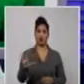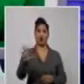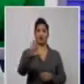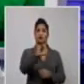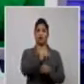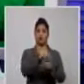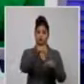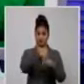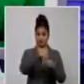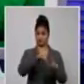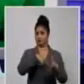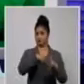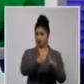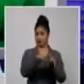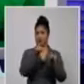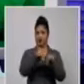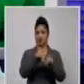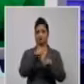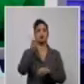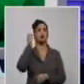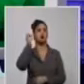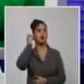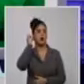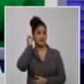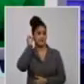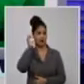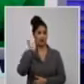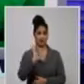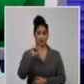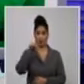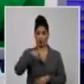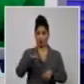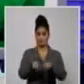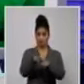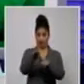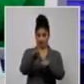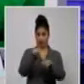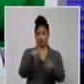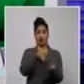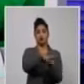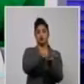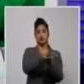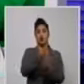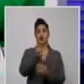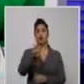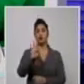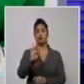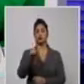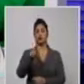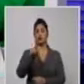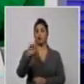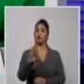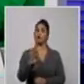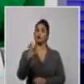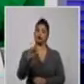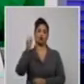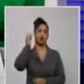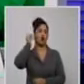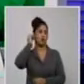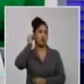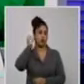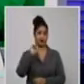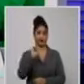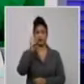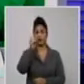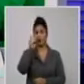del sexo femenino, en el acumulado es el 48,1%, y del sexo masculino